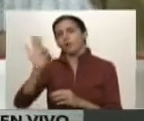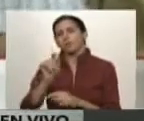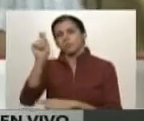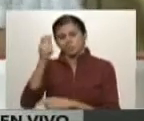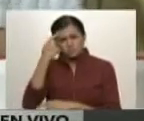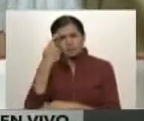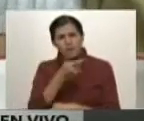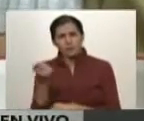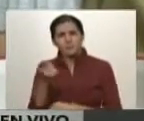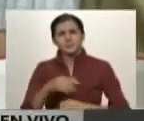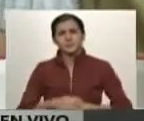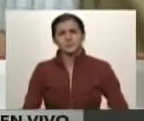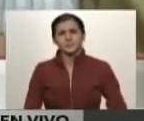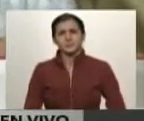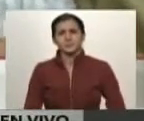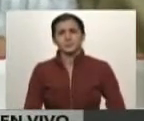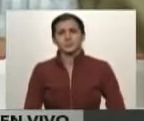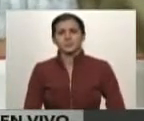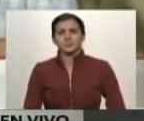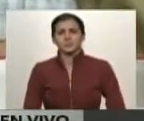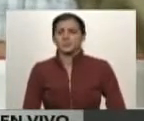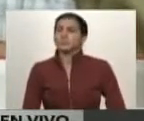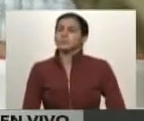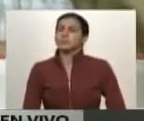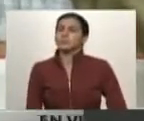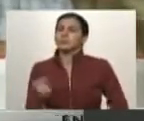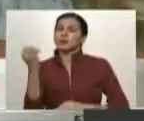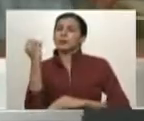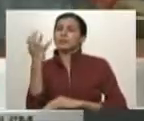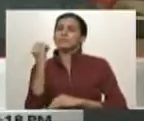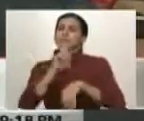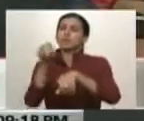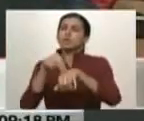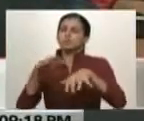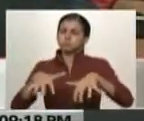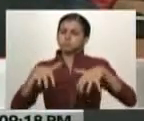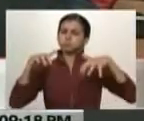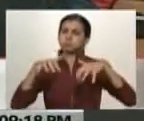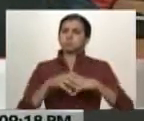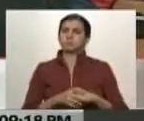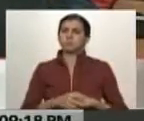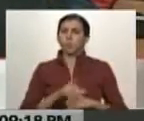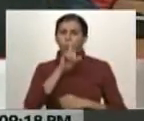ustedes esta asamblea nacional es unicameral